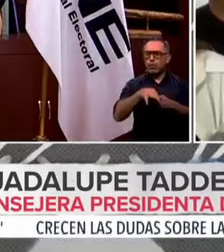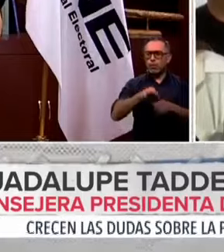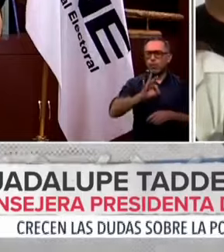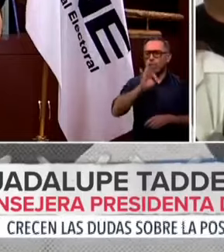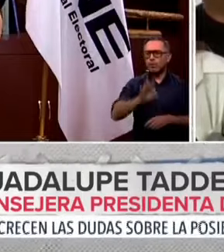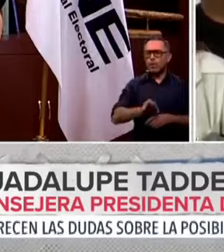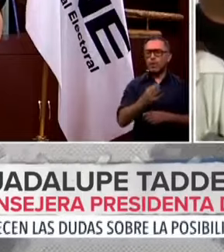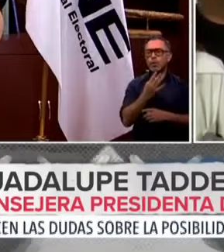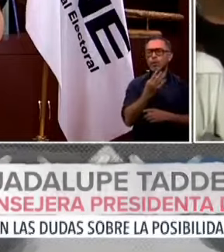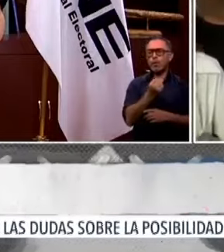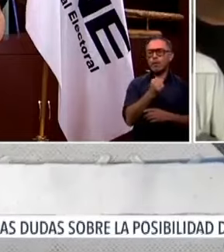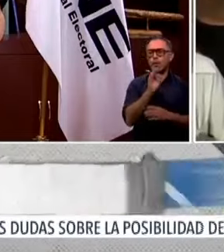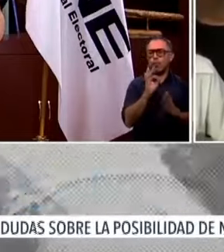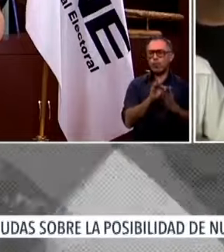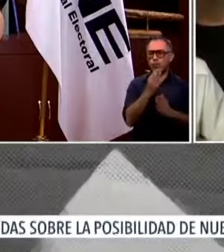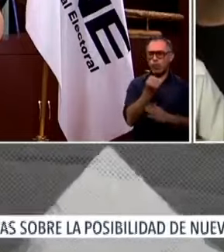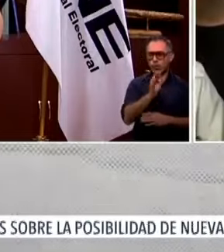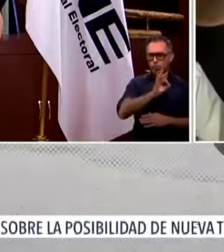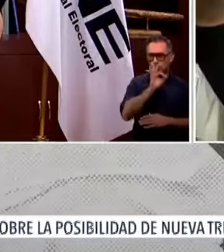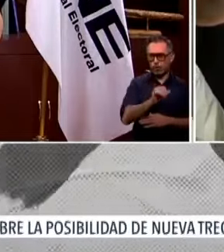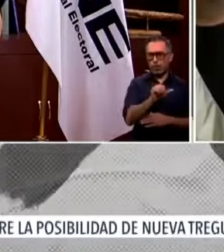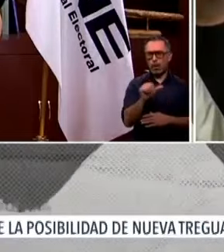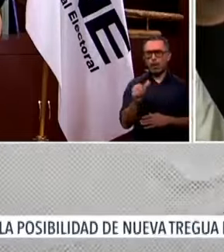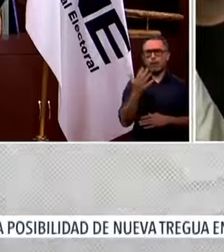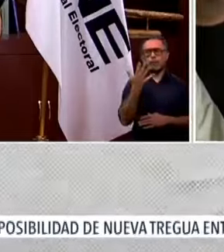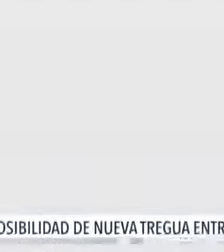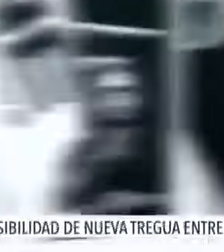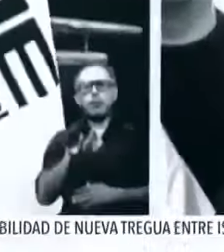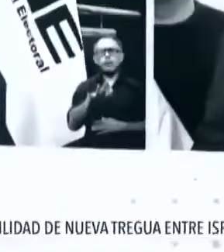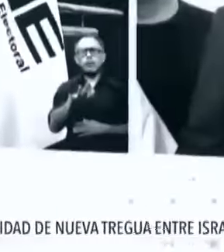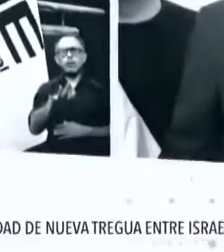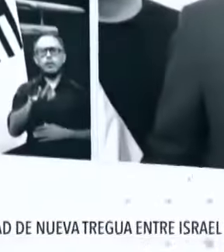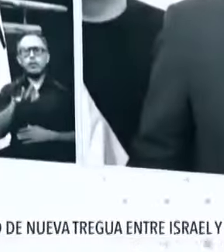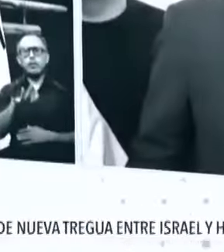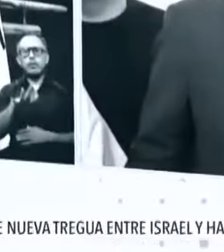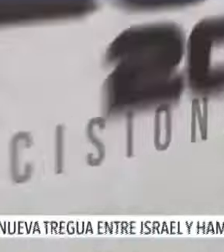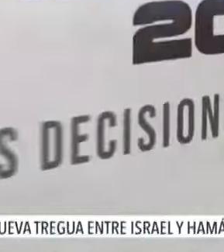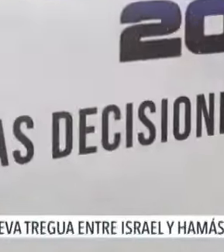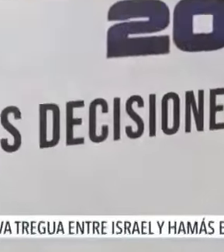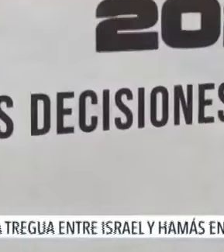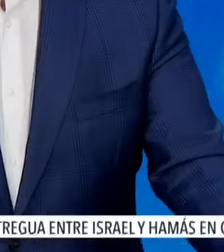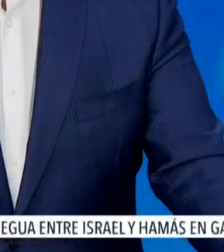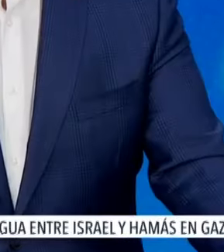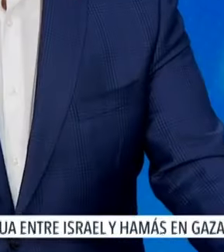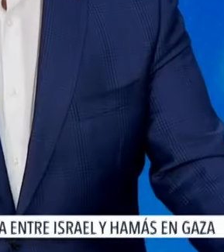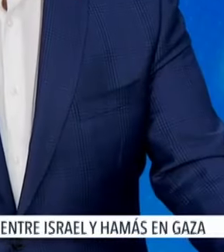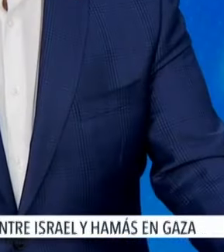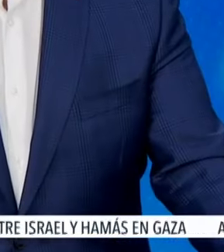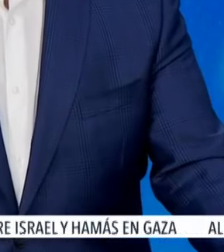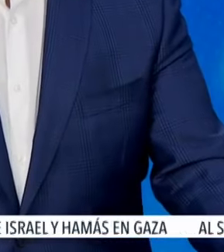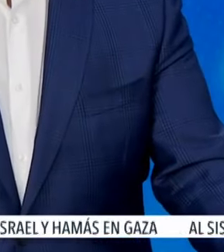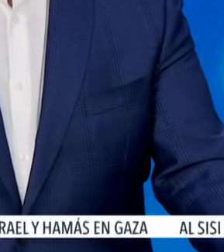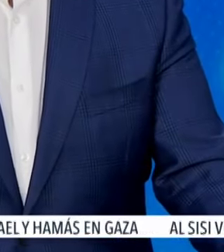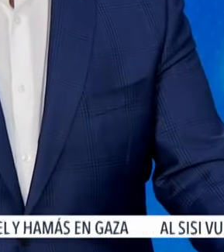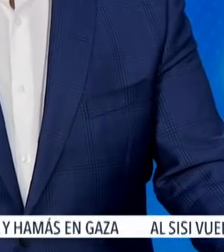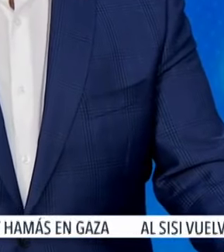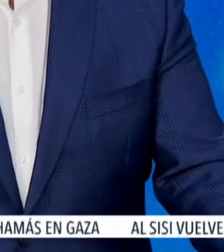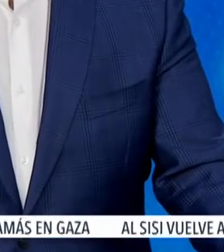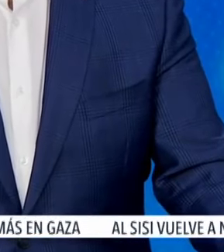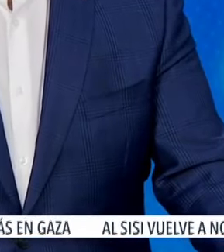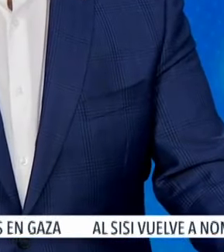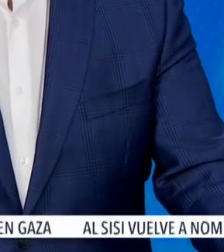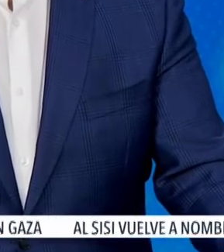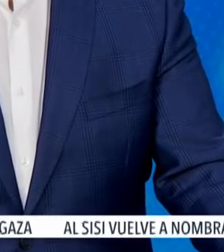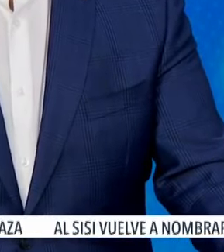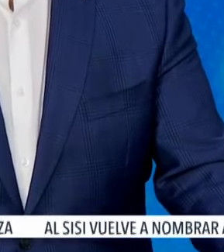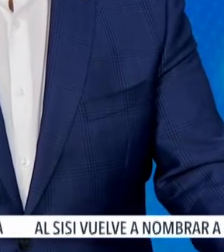el 9.9 y el 10.8%. En su tercer mensaje, la consejera presidenta